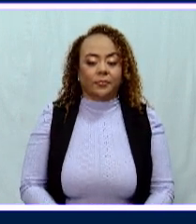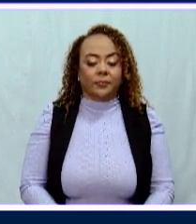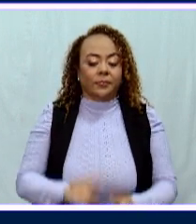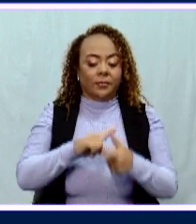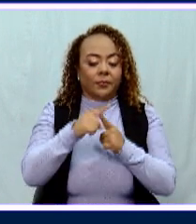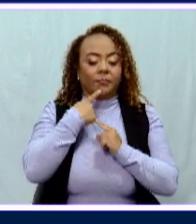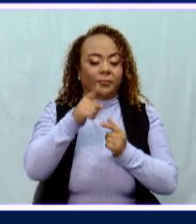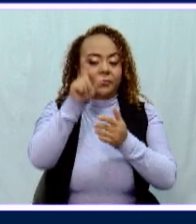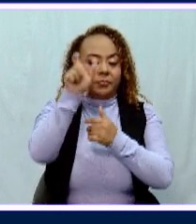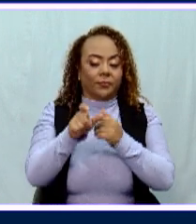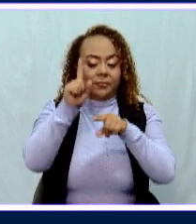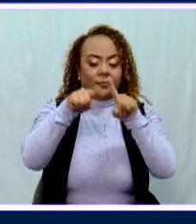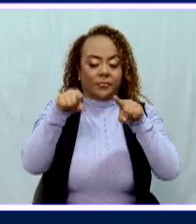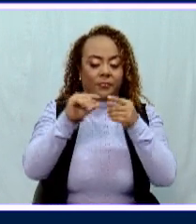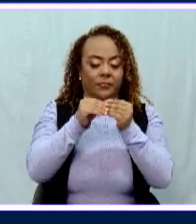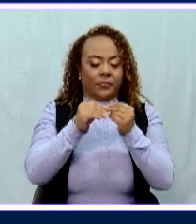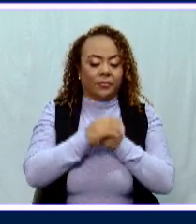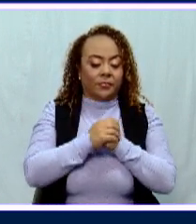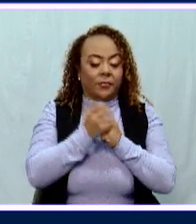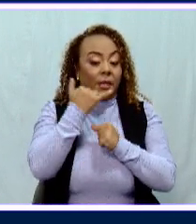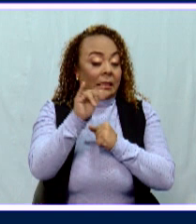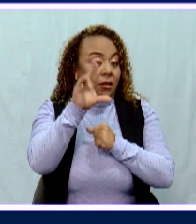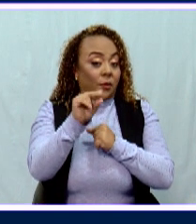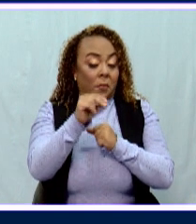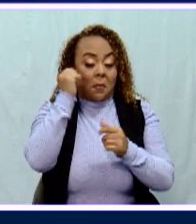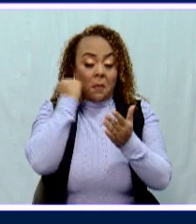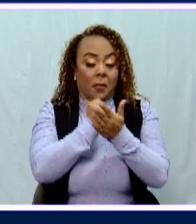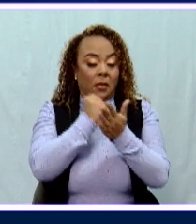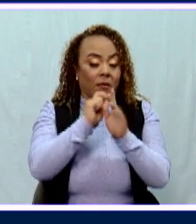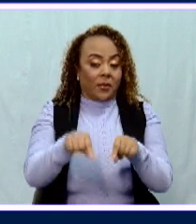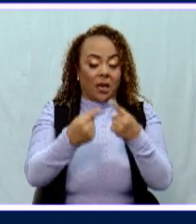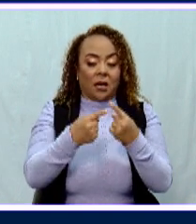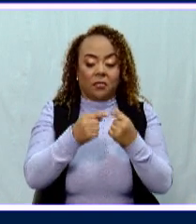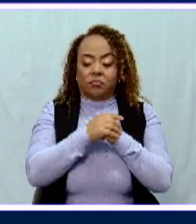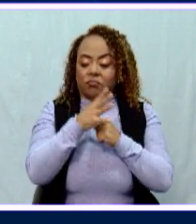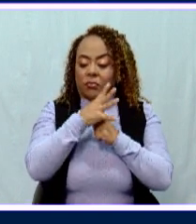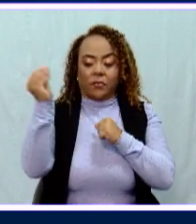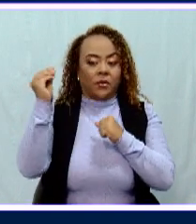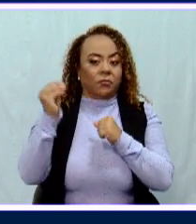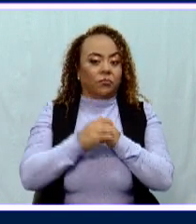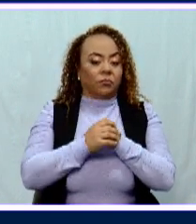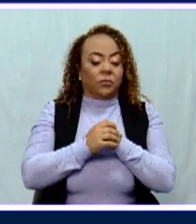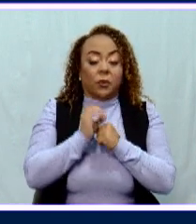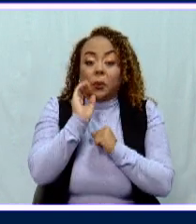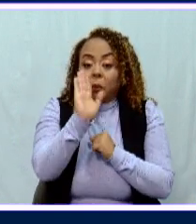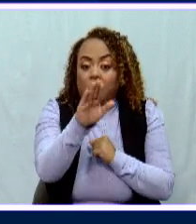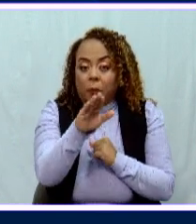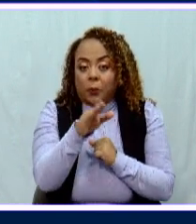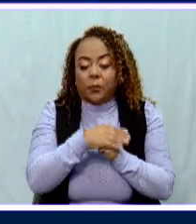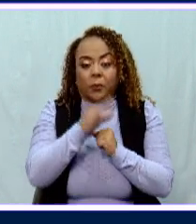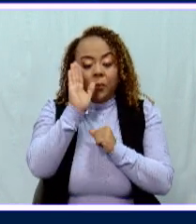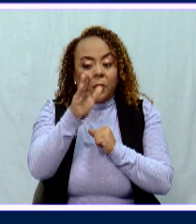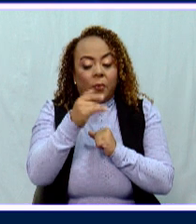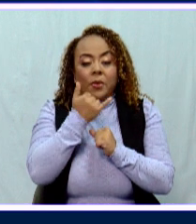estas estadísticas de Martín Soto es que que si no matasen a final de segunda fase se te fue Oh ojo el patrón verdad